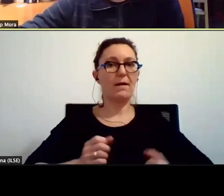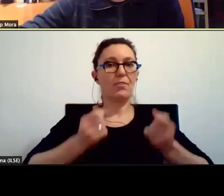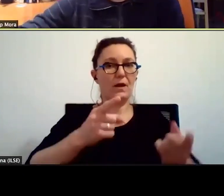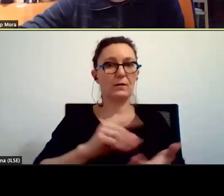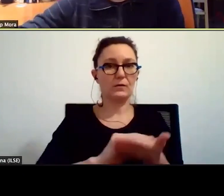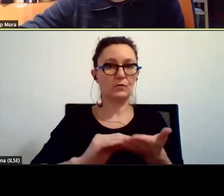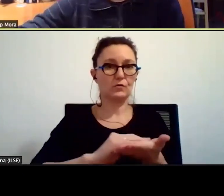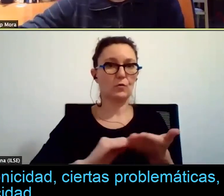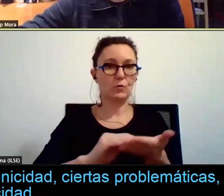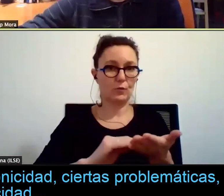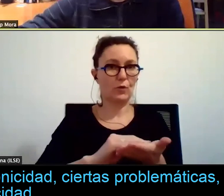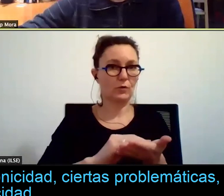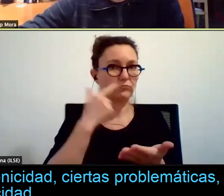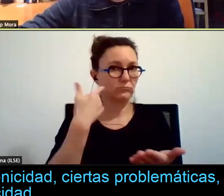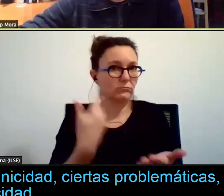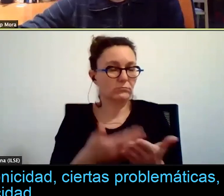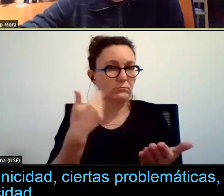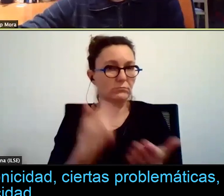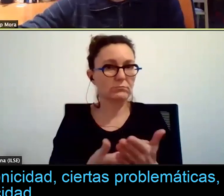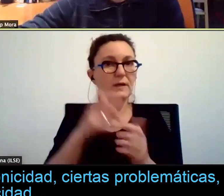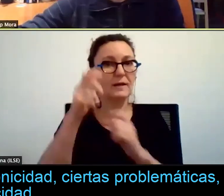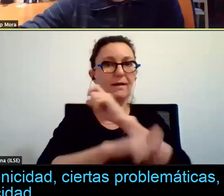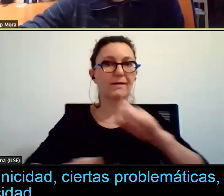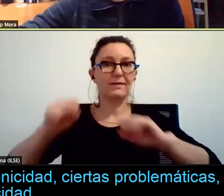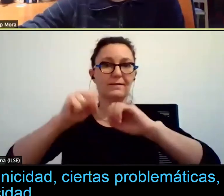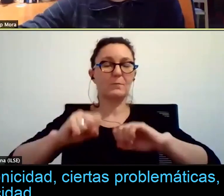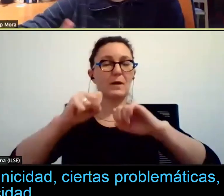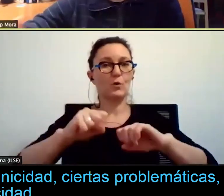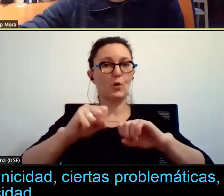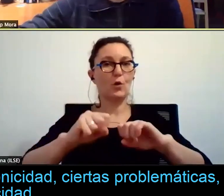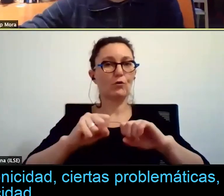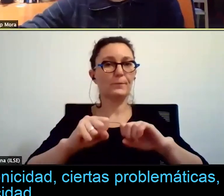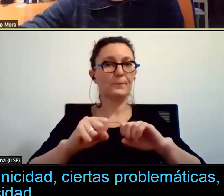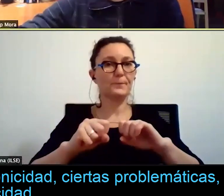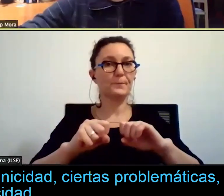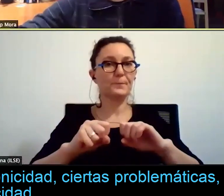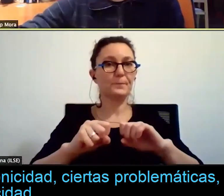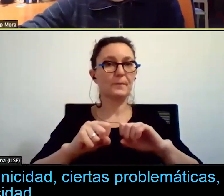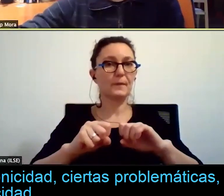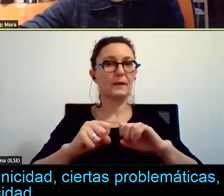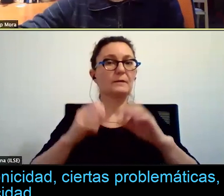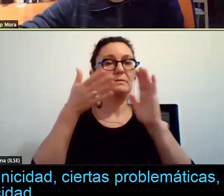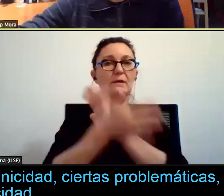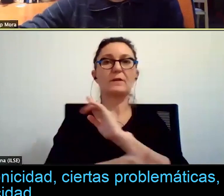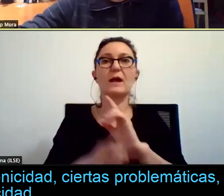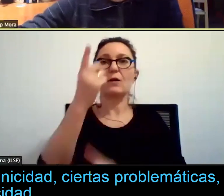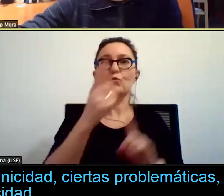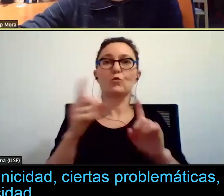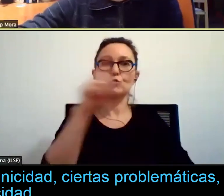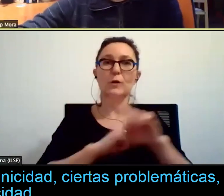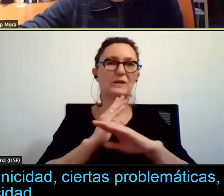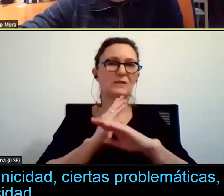lo demuestra, ¿no? Y al final la gente mayor pues tendrá cronicidad, tendrá ciertas problemáticas,